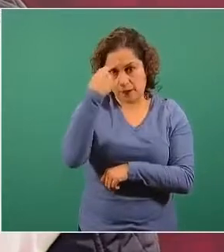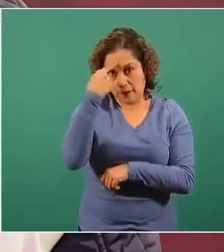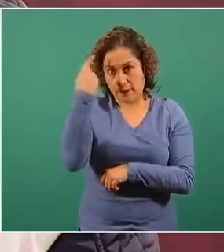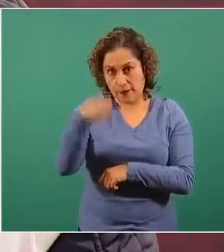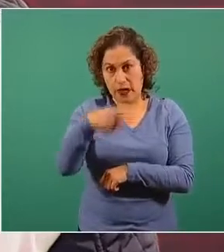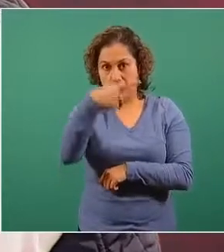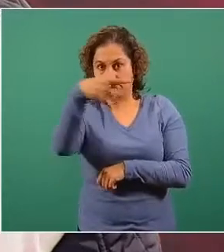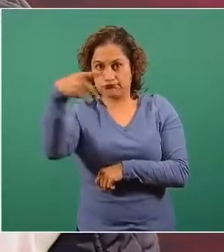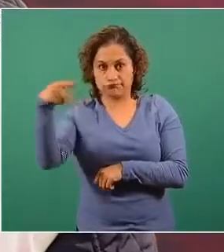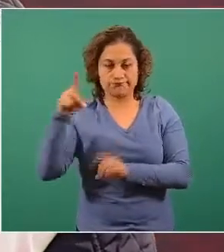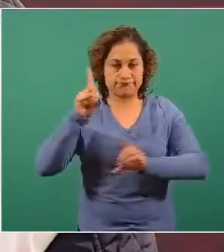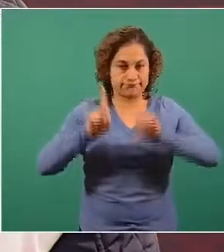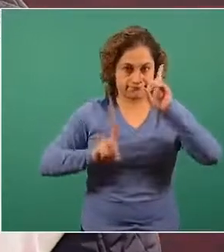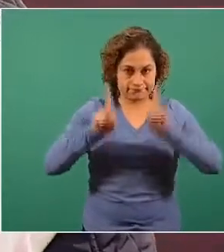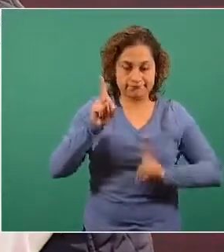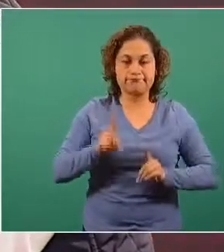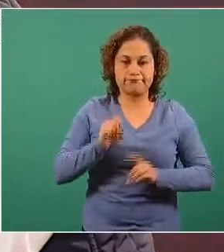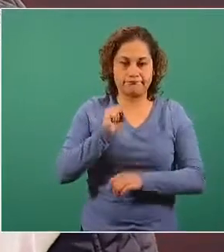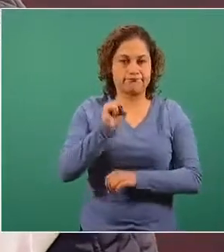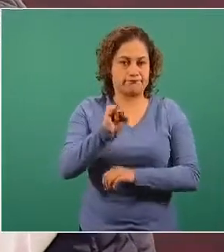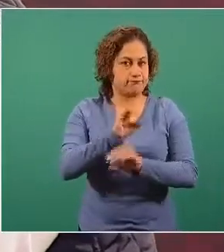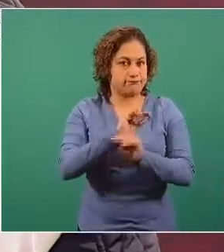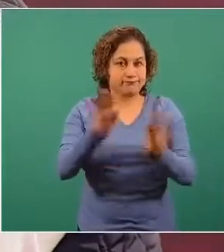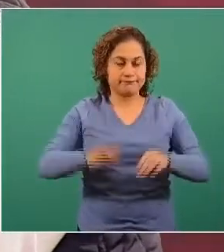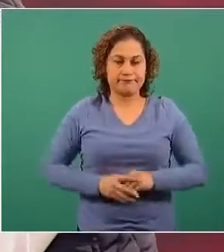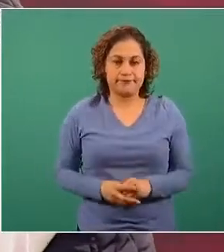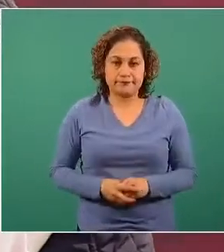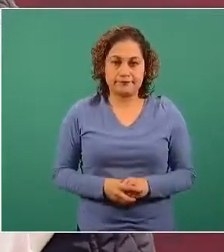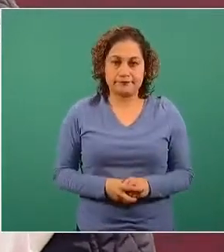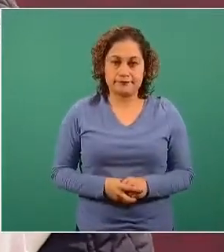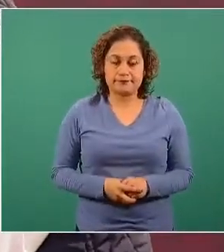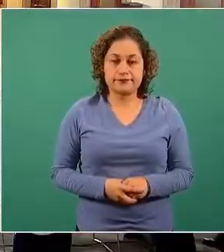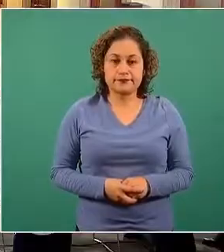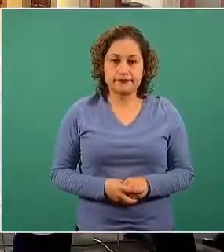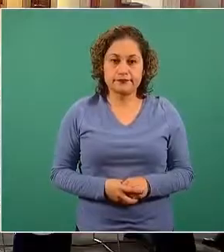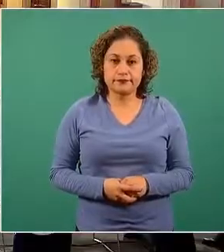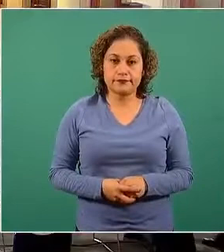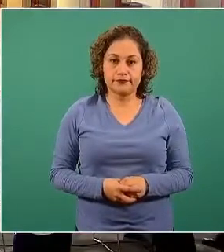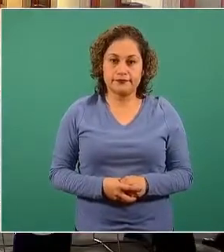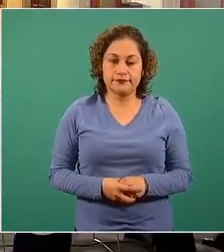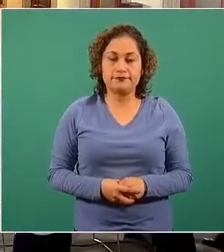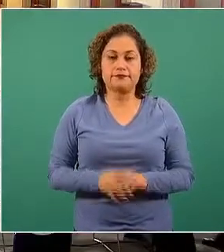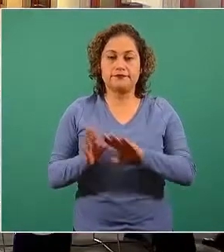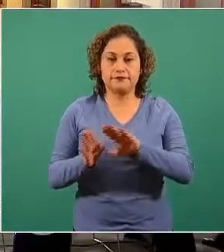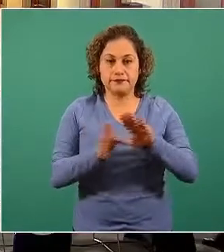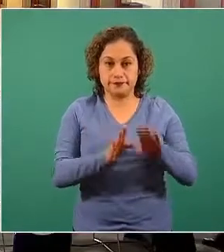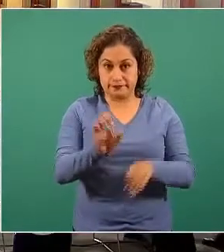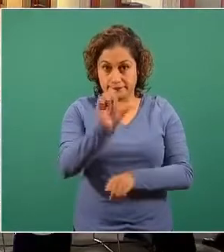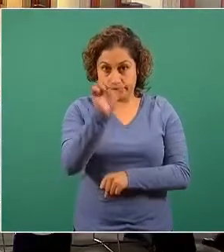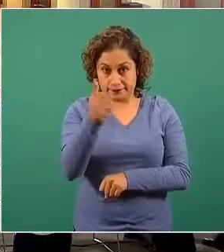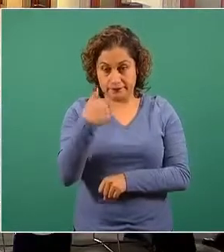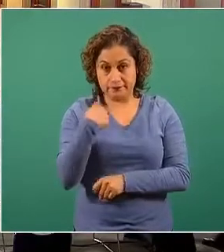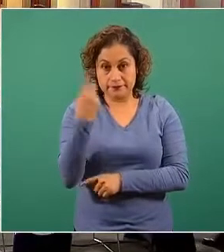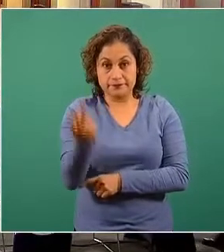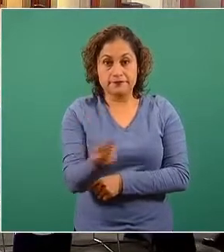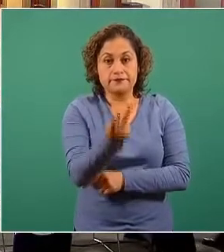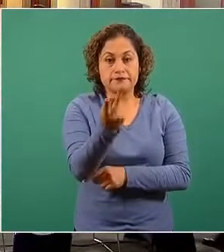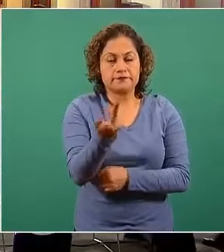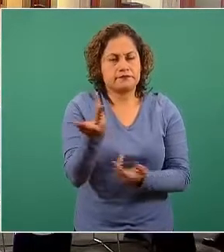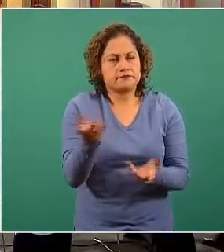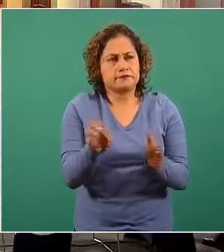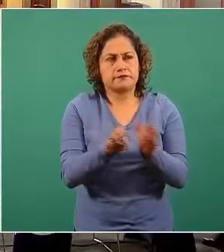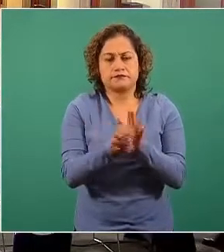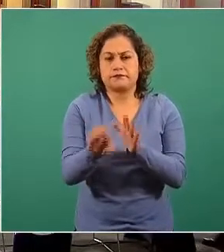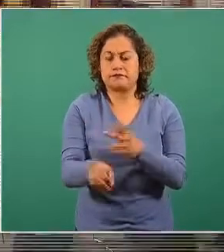a las inquietudes que sean ahí expresadas. Muchas gracias, doctor. Otra cosa, para las personas, por ejemplo,